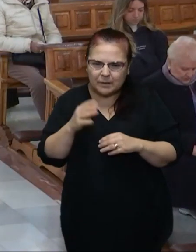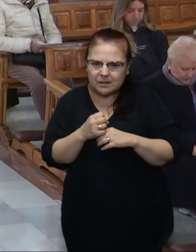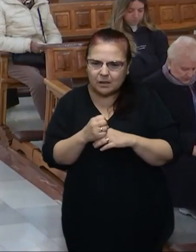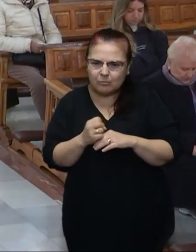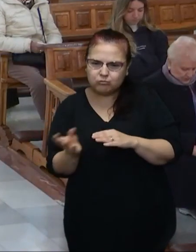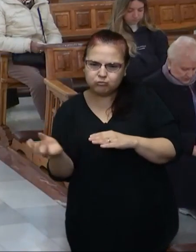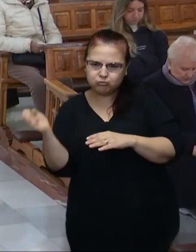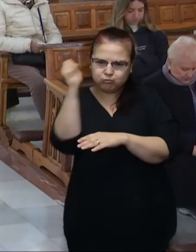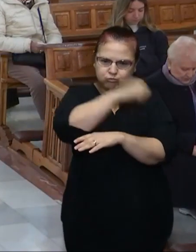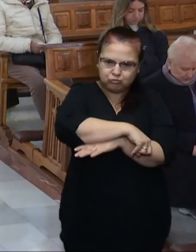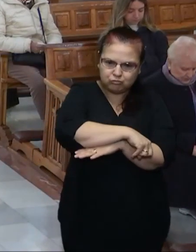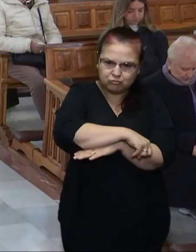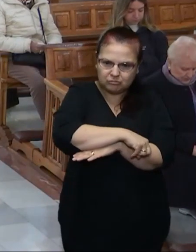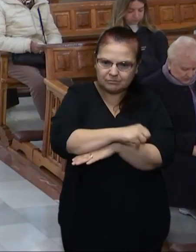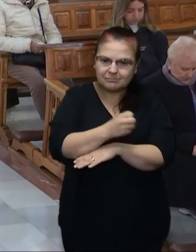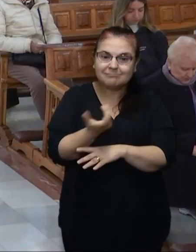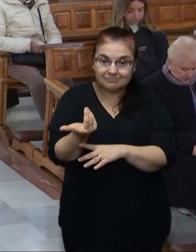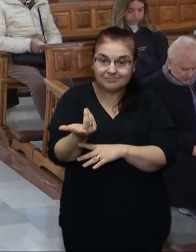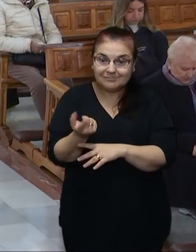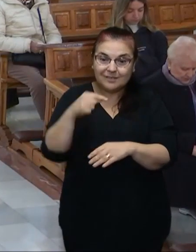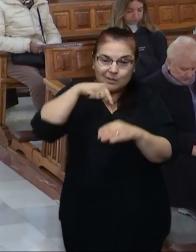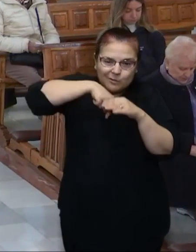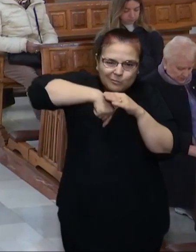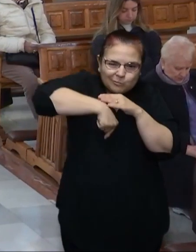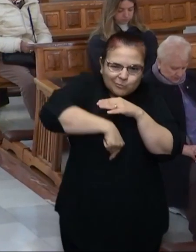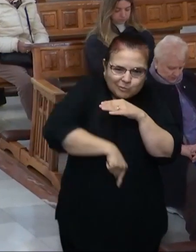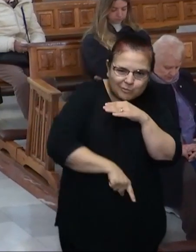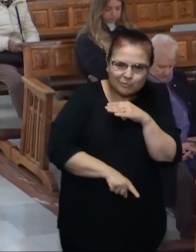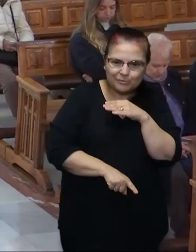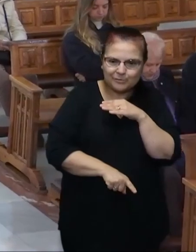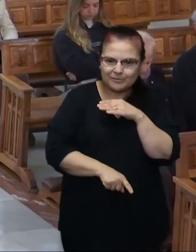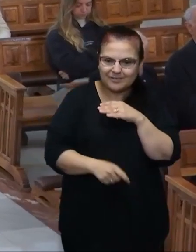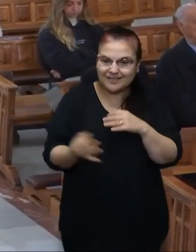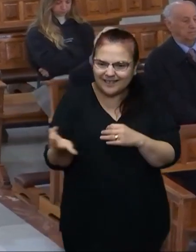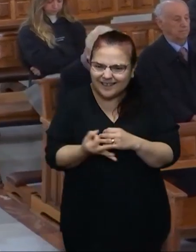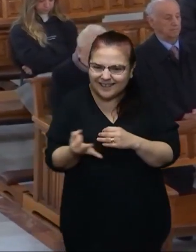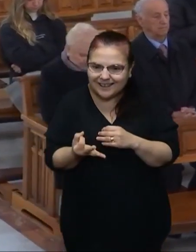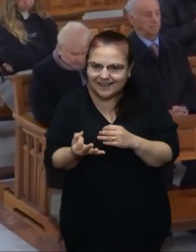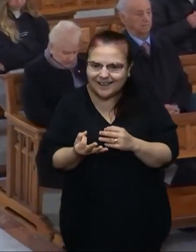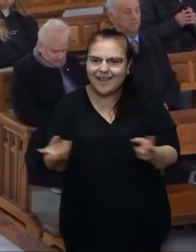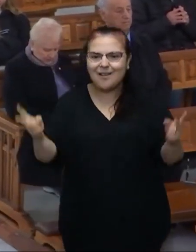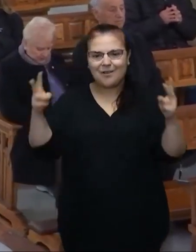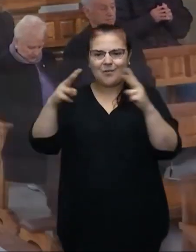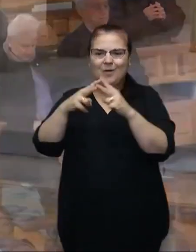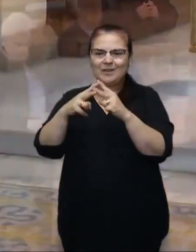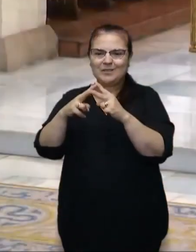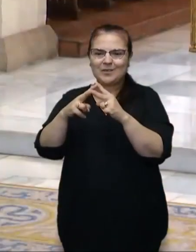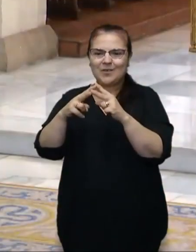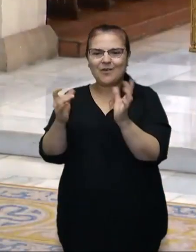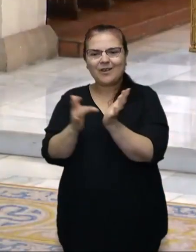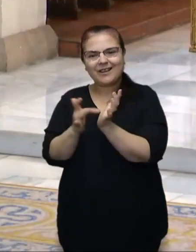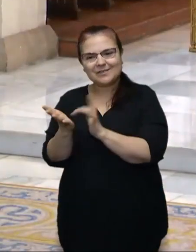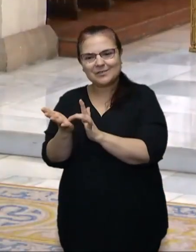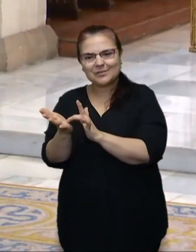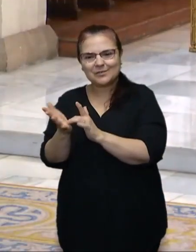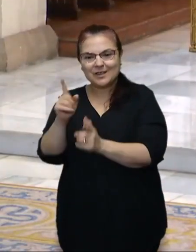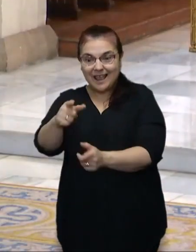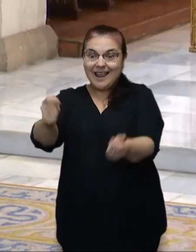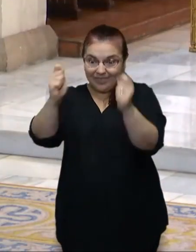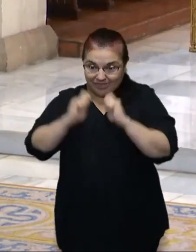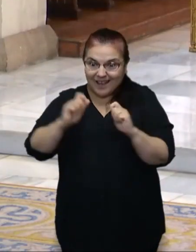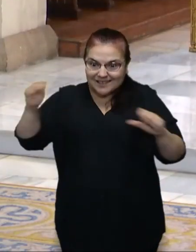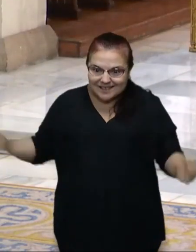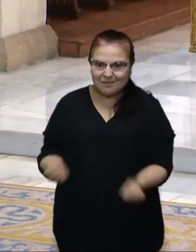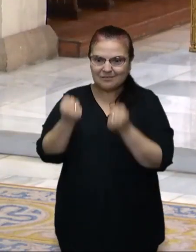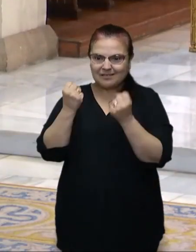fundamental, al encuentro con Jesús, que es el que nos ofrece la salvación. y lo